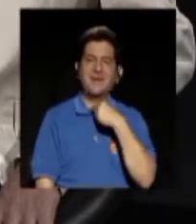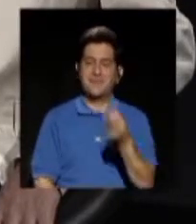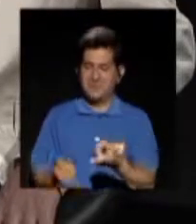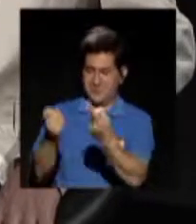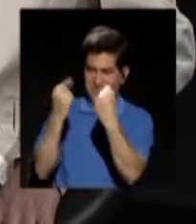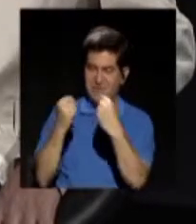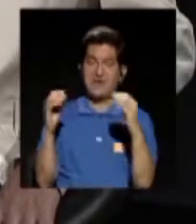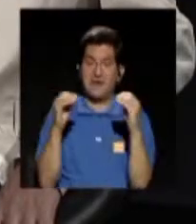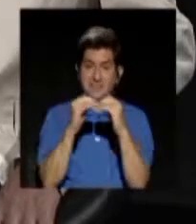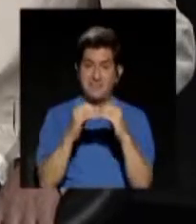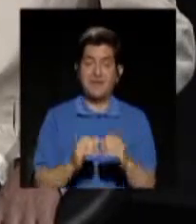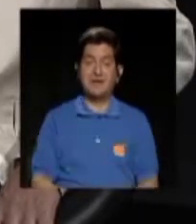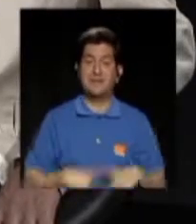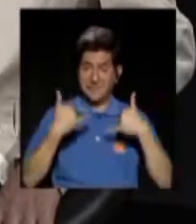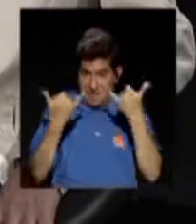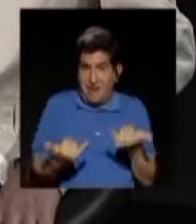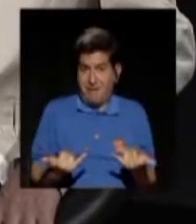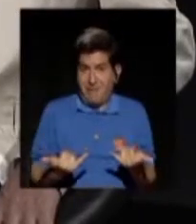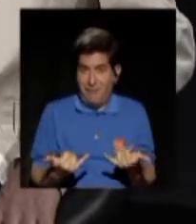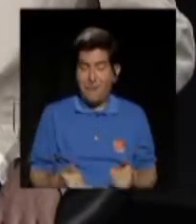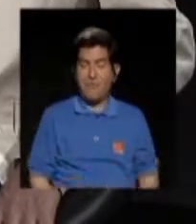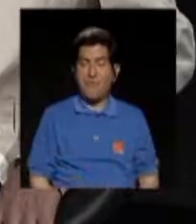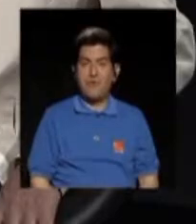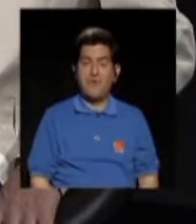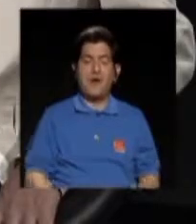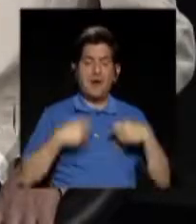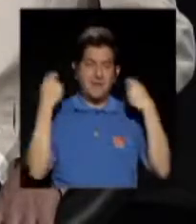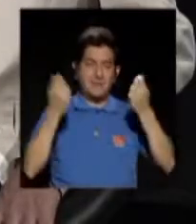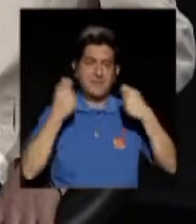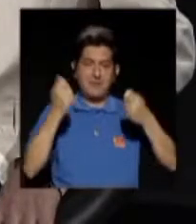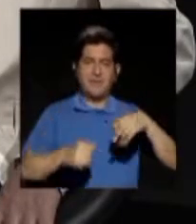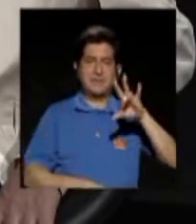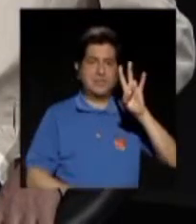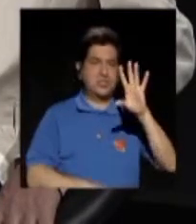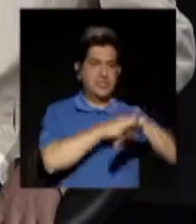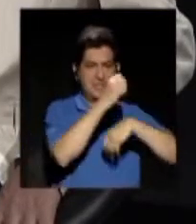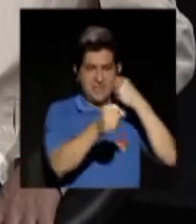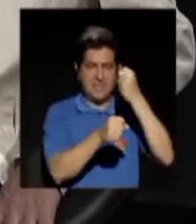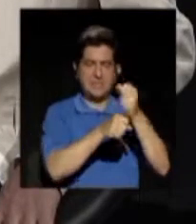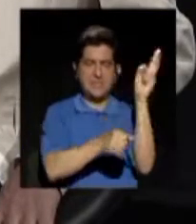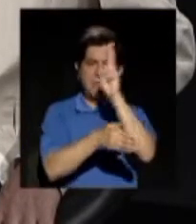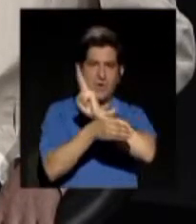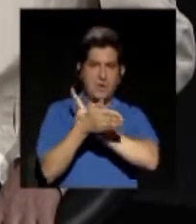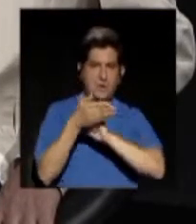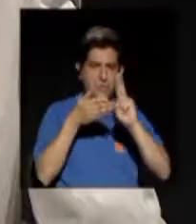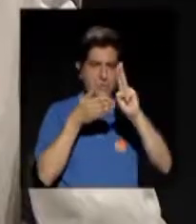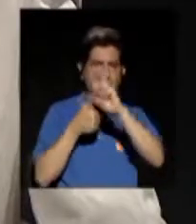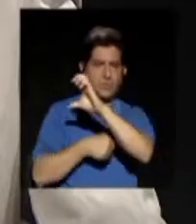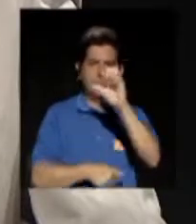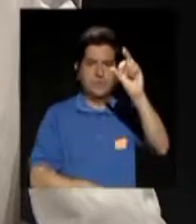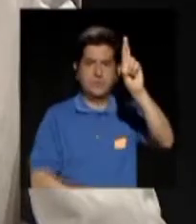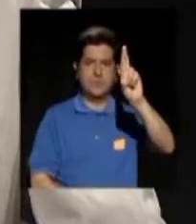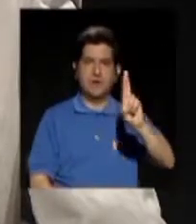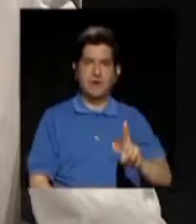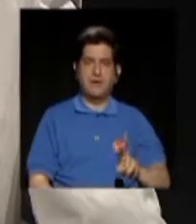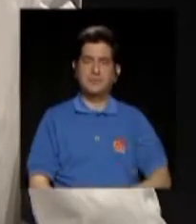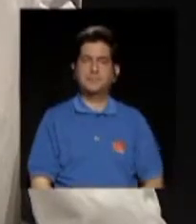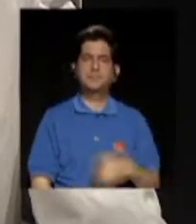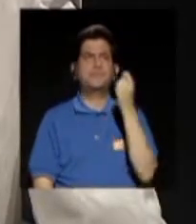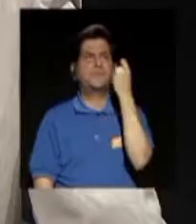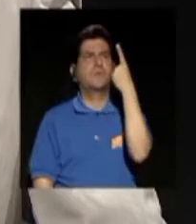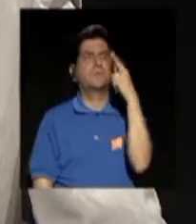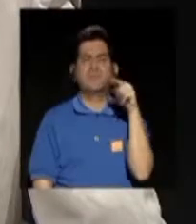y máximo en esta ocasión que estamos conmemorando los 75 años de la Universidad de Costa Rica. Para comprender